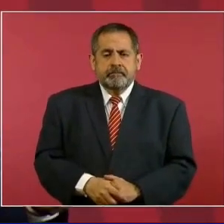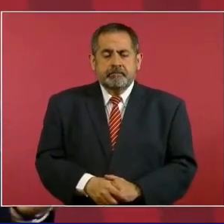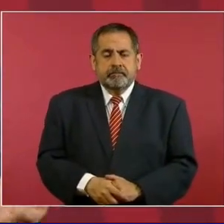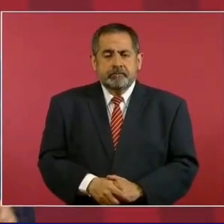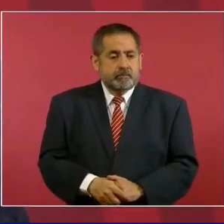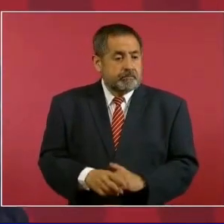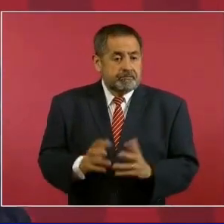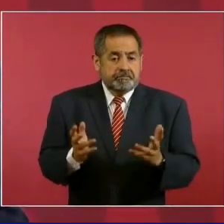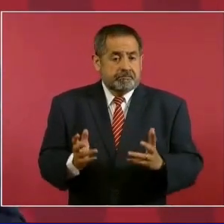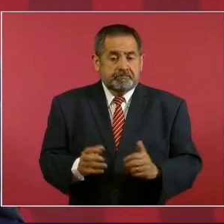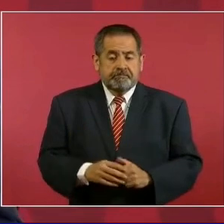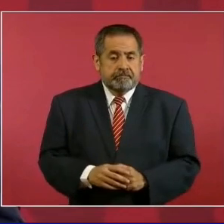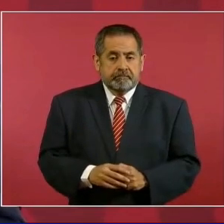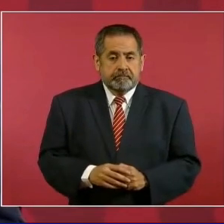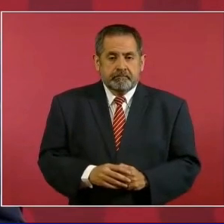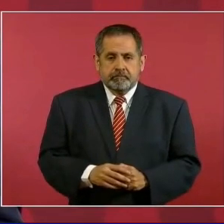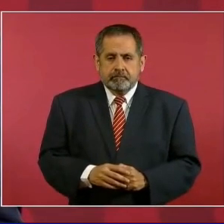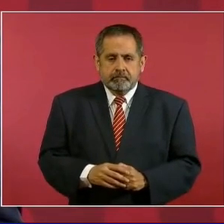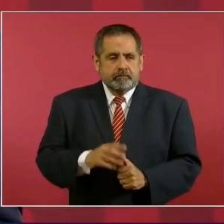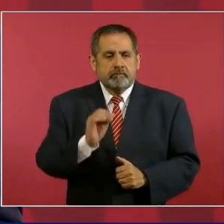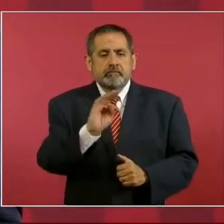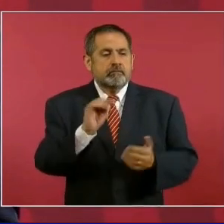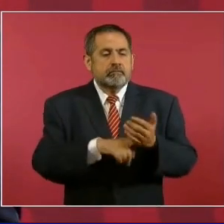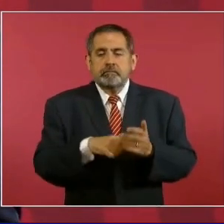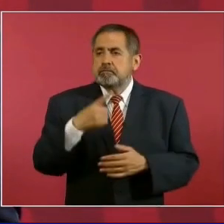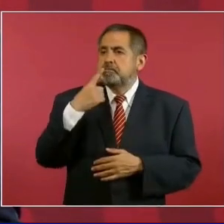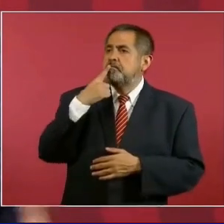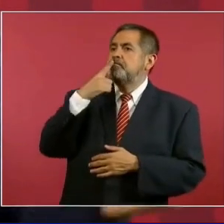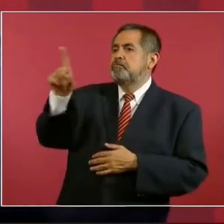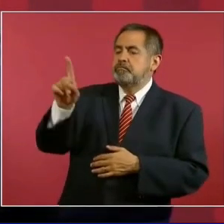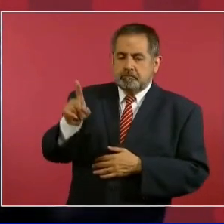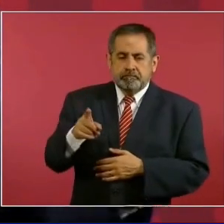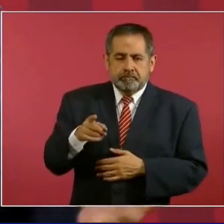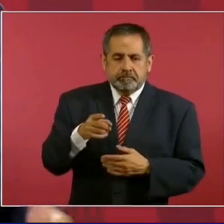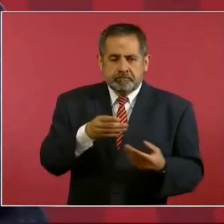Entonces, o hubo la denuncia y no procede,